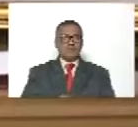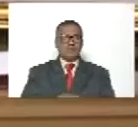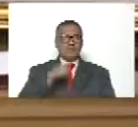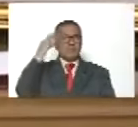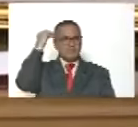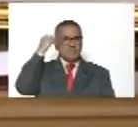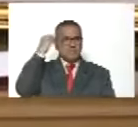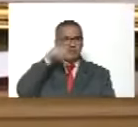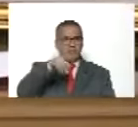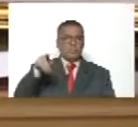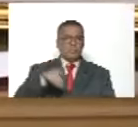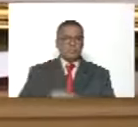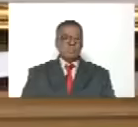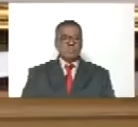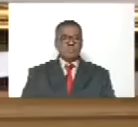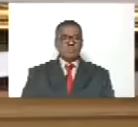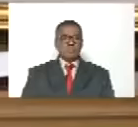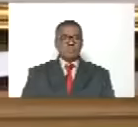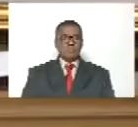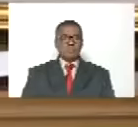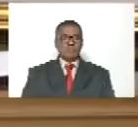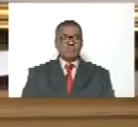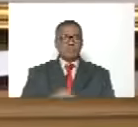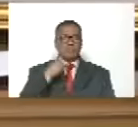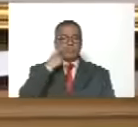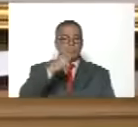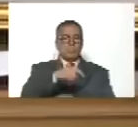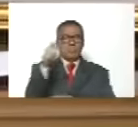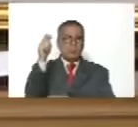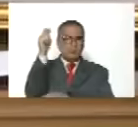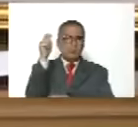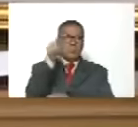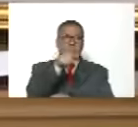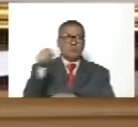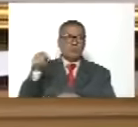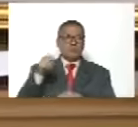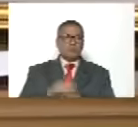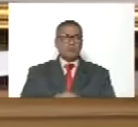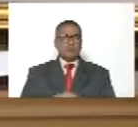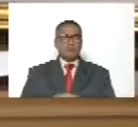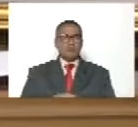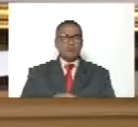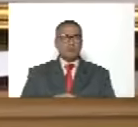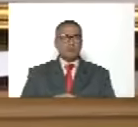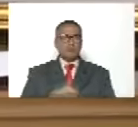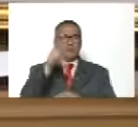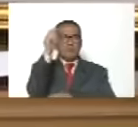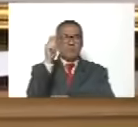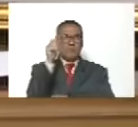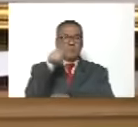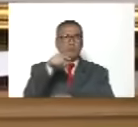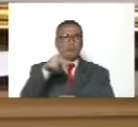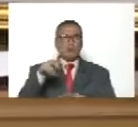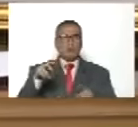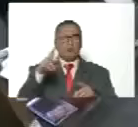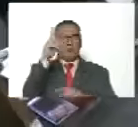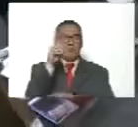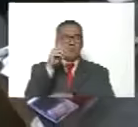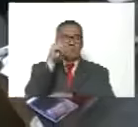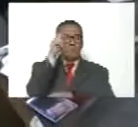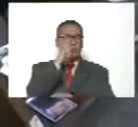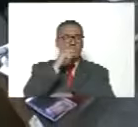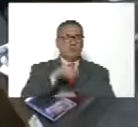En consideración, las honorables diputadas y los honorables diputados Carreño.